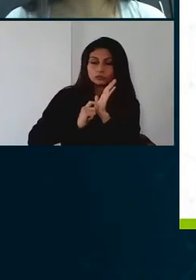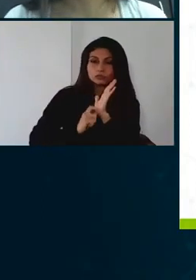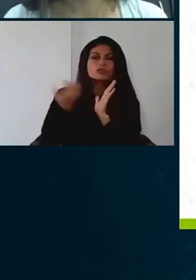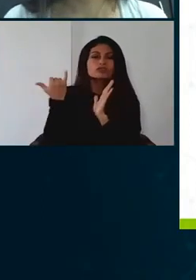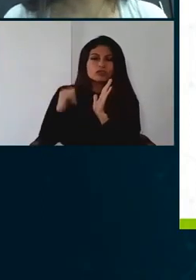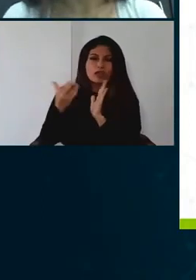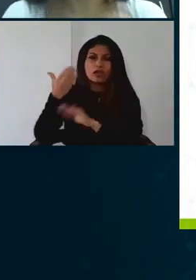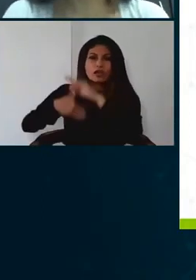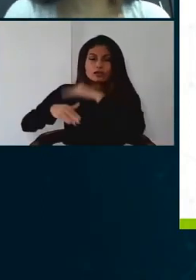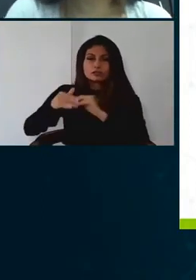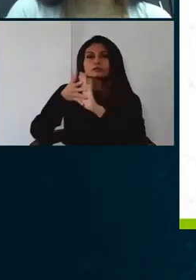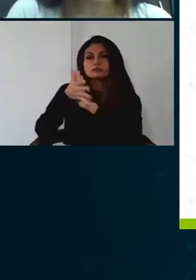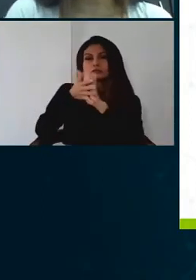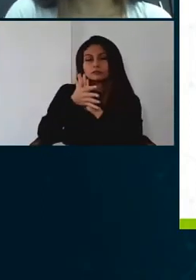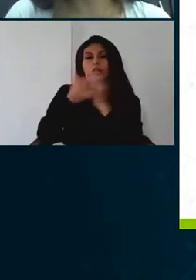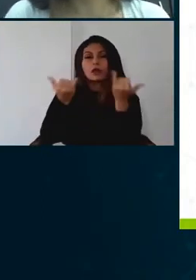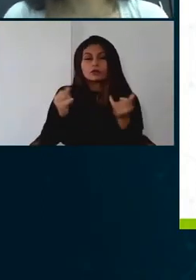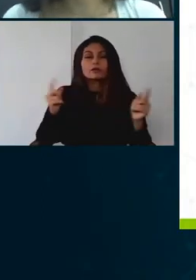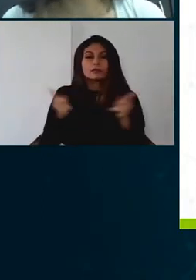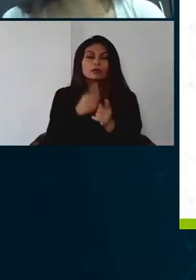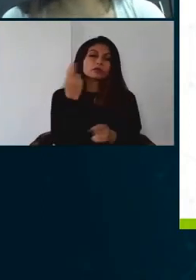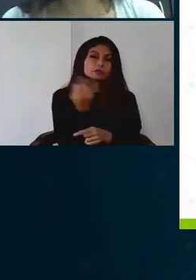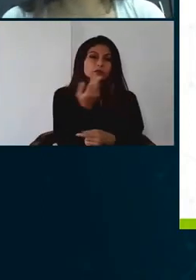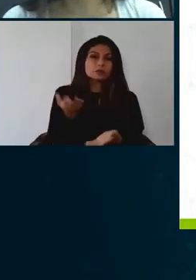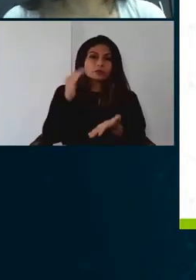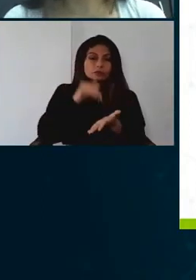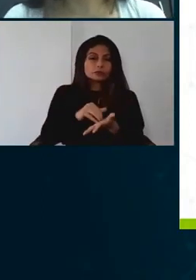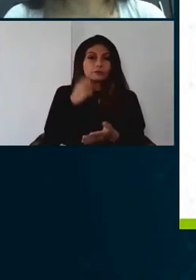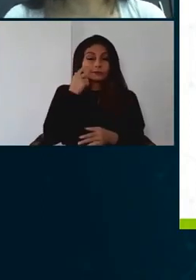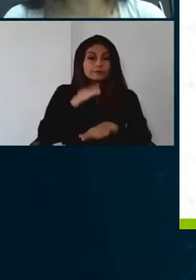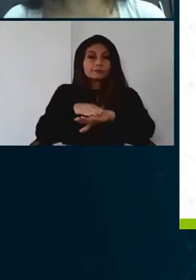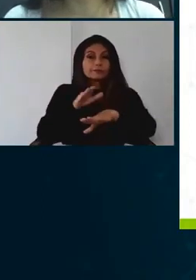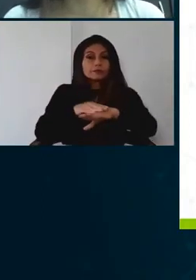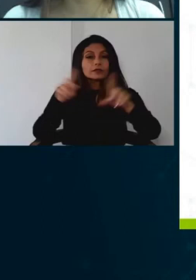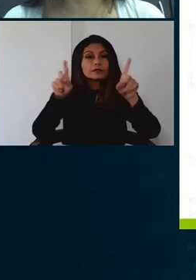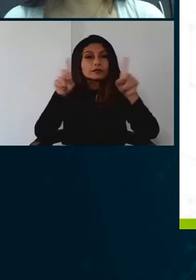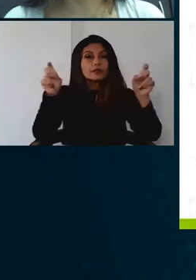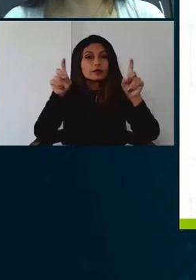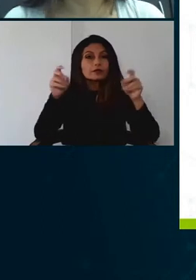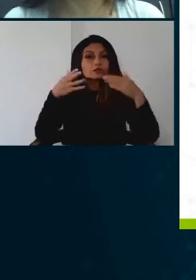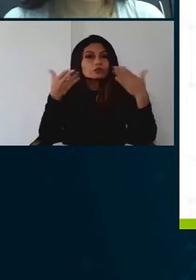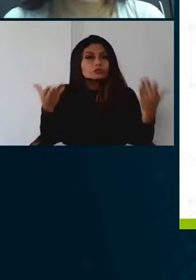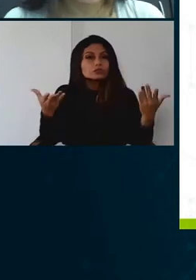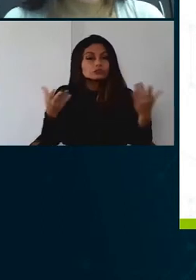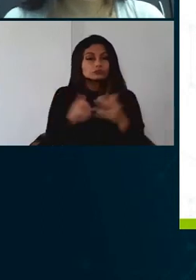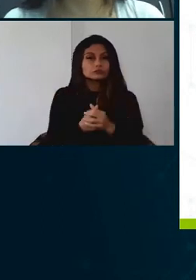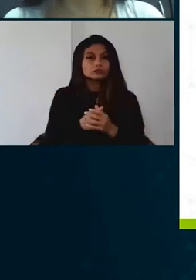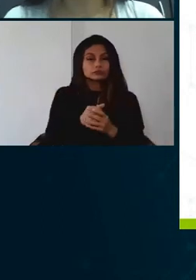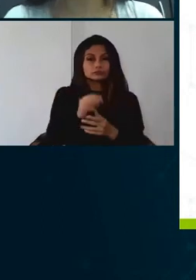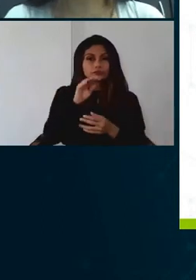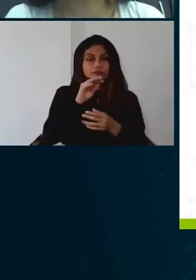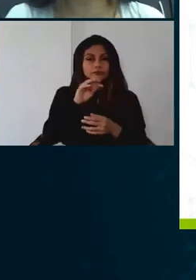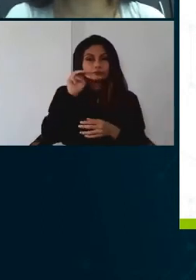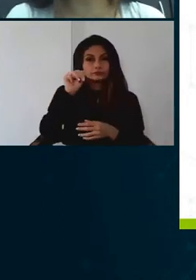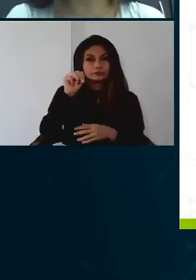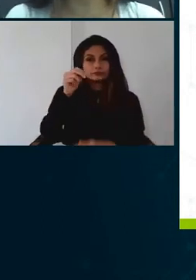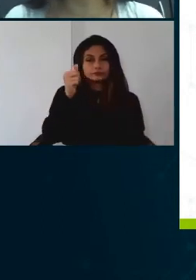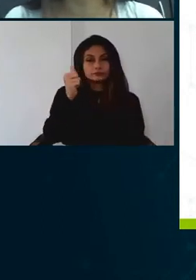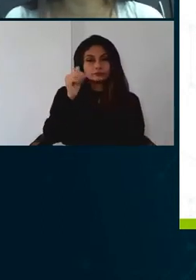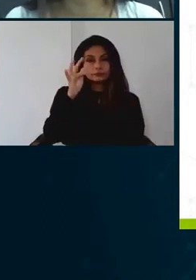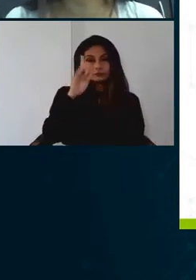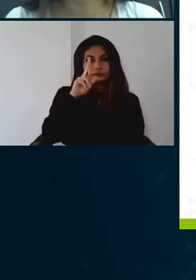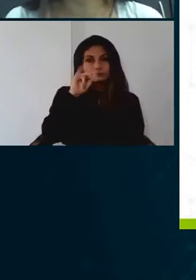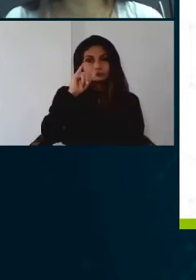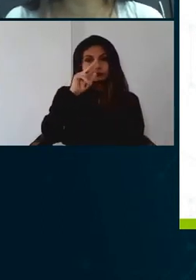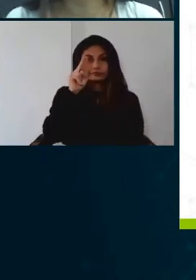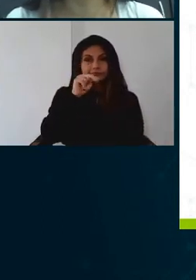mencionado. Pero antes que nada, vamos a revisar el tema de la matriz de riesgos. Como se los informamos hace un